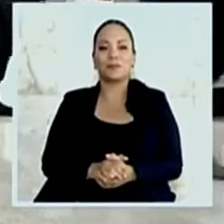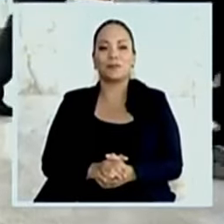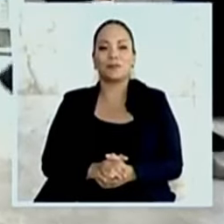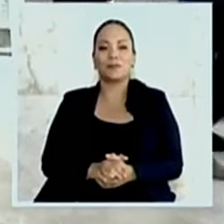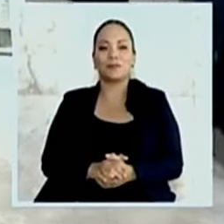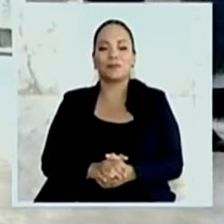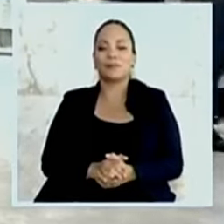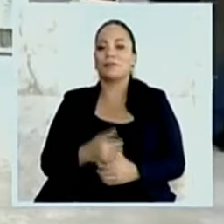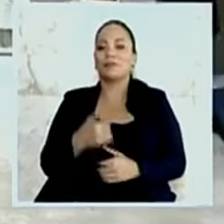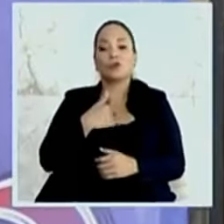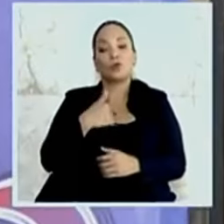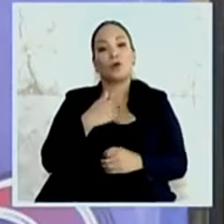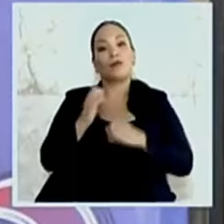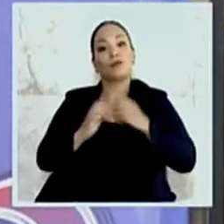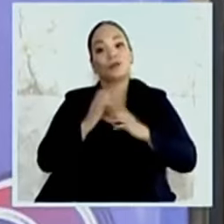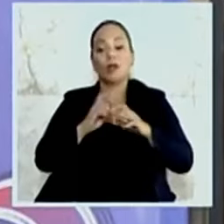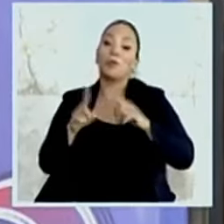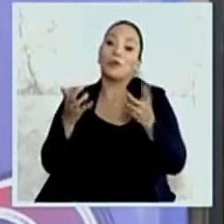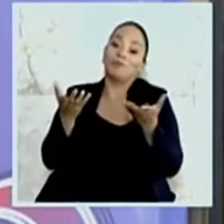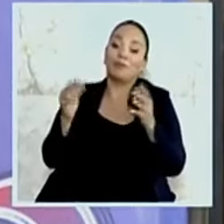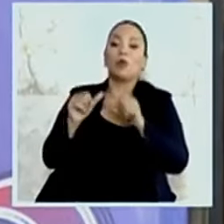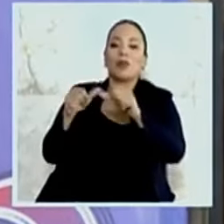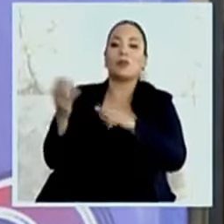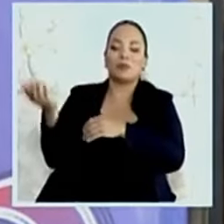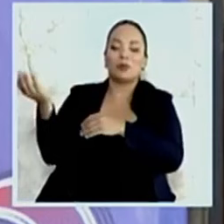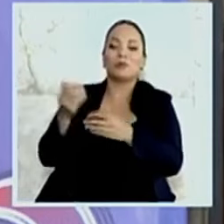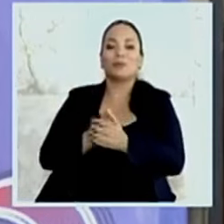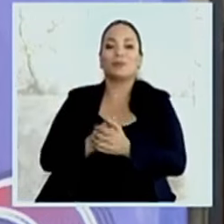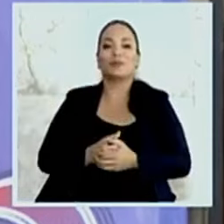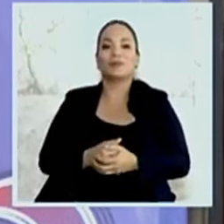Sí, claro. Muy bien.